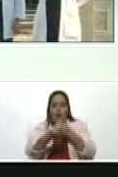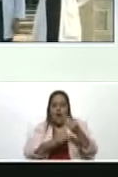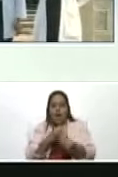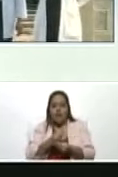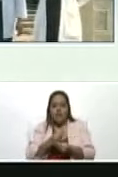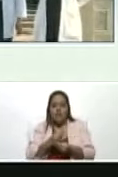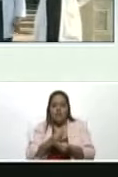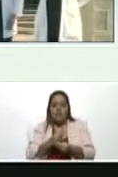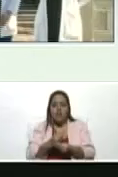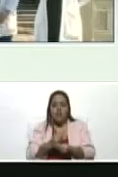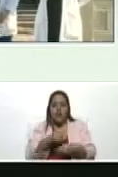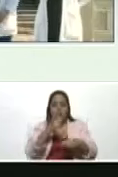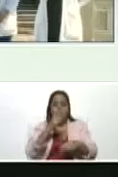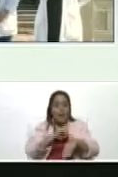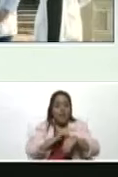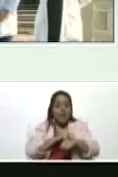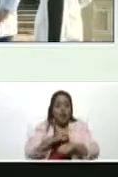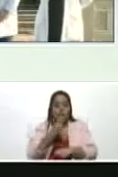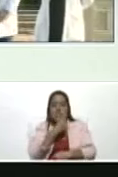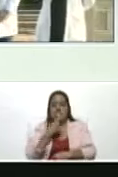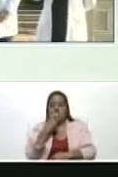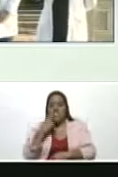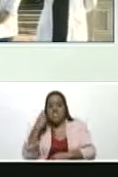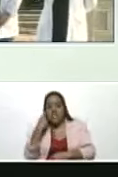ejercicio privado de la odontología